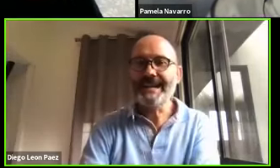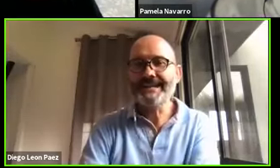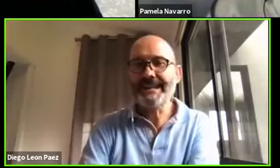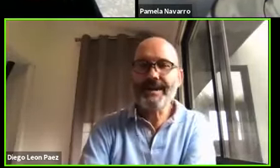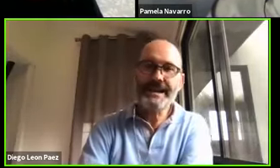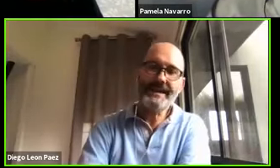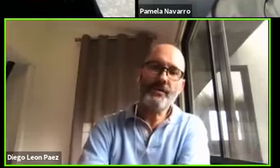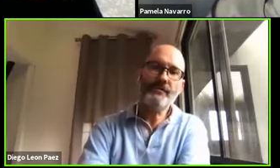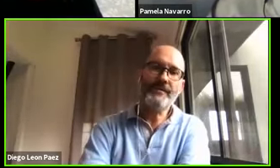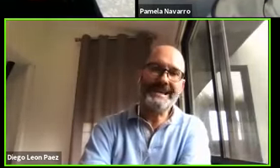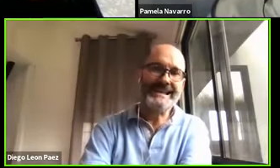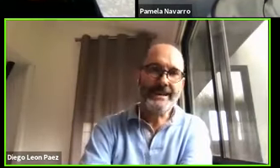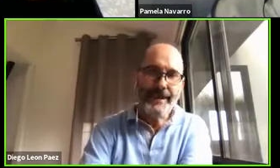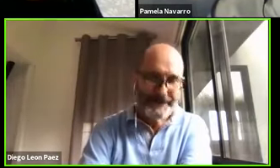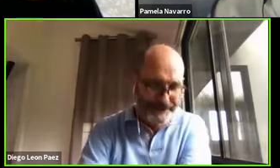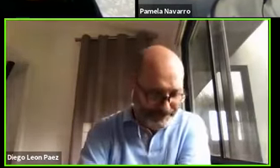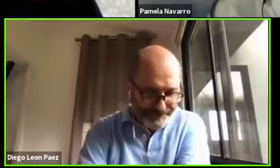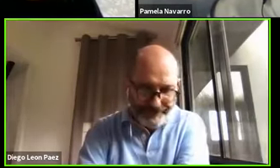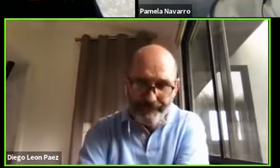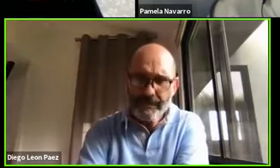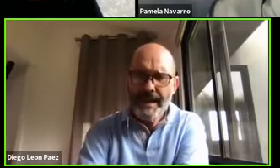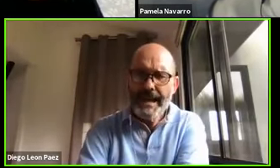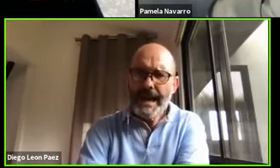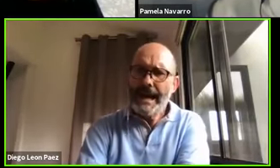agresiva y conflictiva